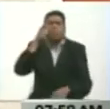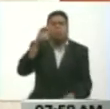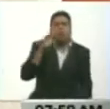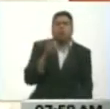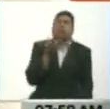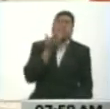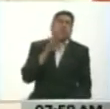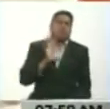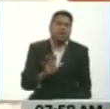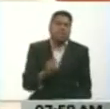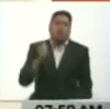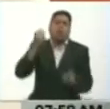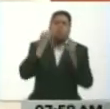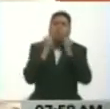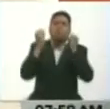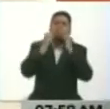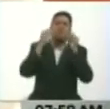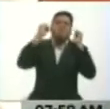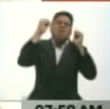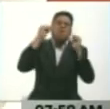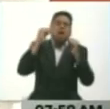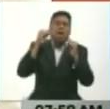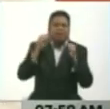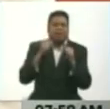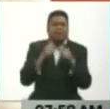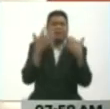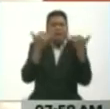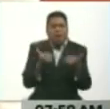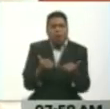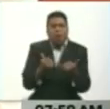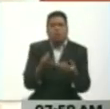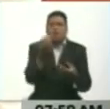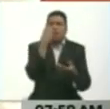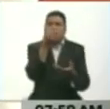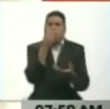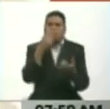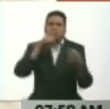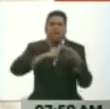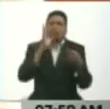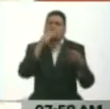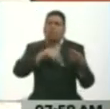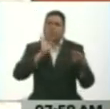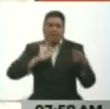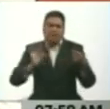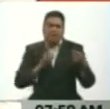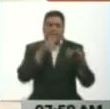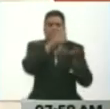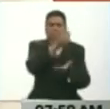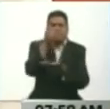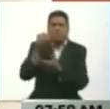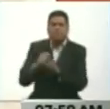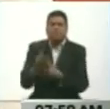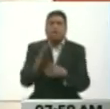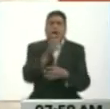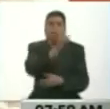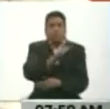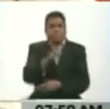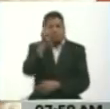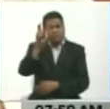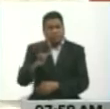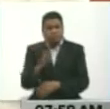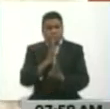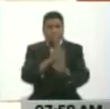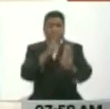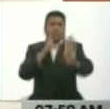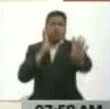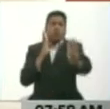hay sabotaje, como existe ahorita, a la distribución de alimentos, ¿verdad? La gente que ahorita tiene que hacer una cola porque la